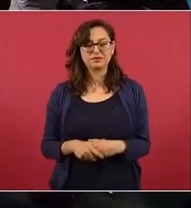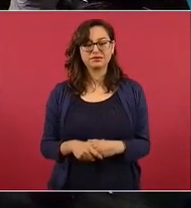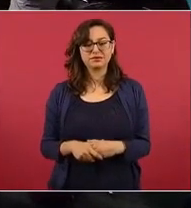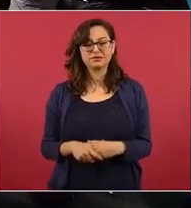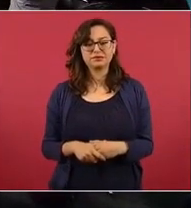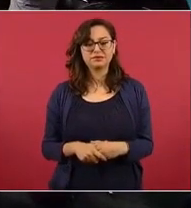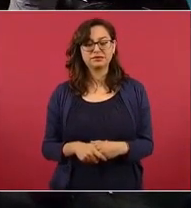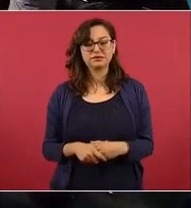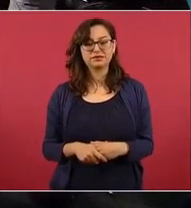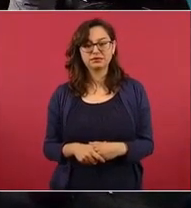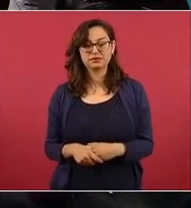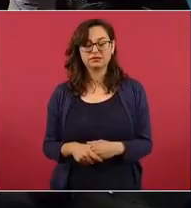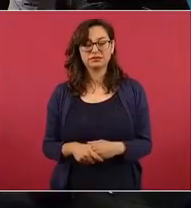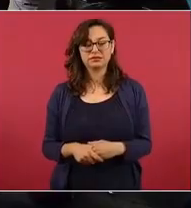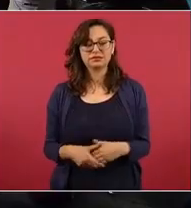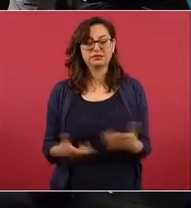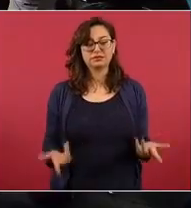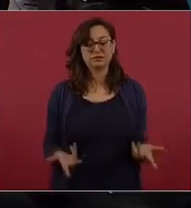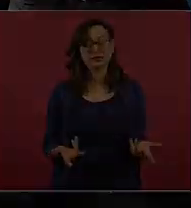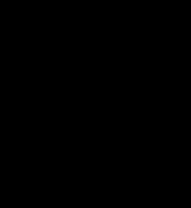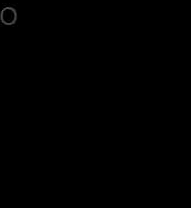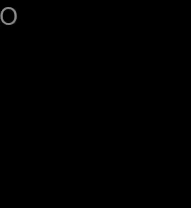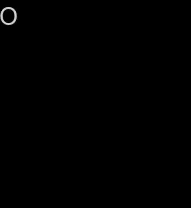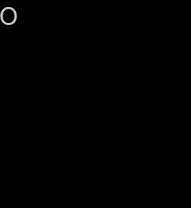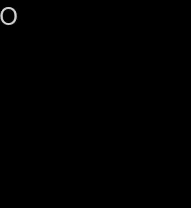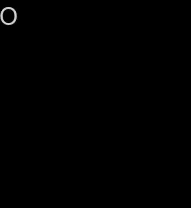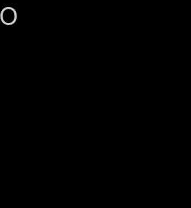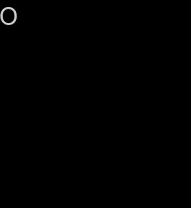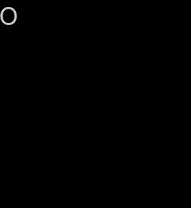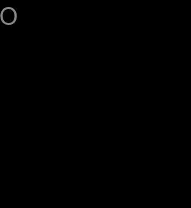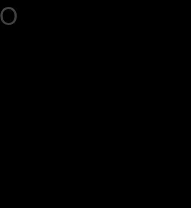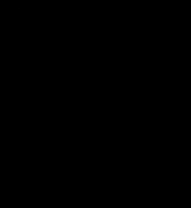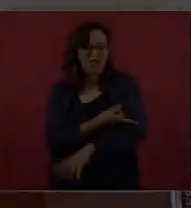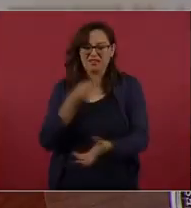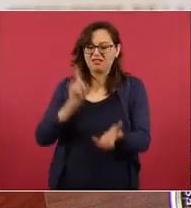de los conservadores, o por los conservadores,